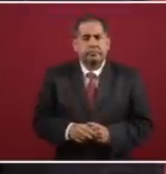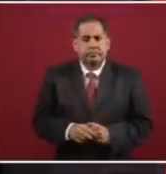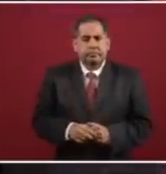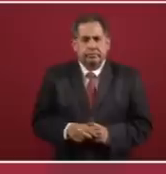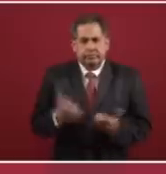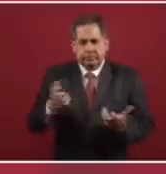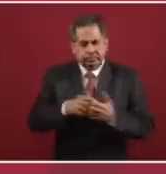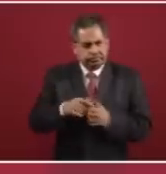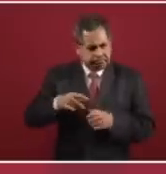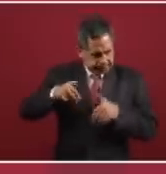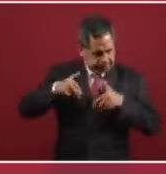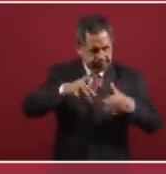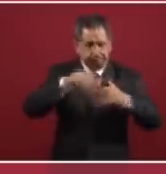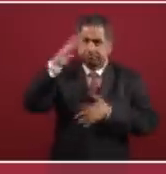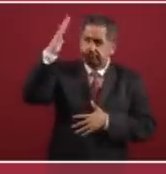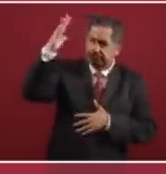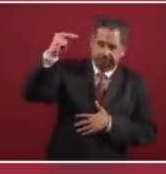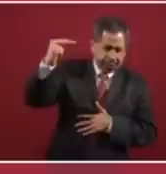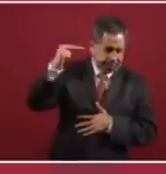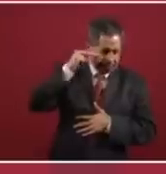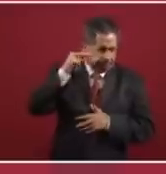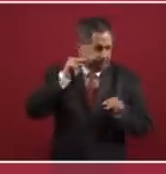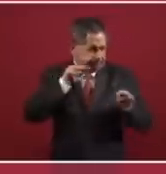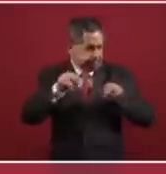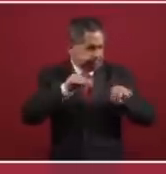se asoleen, que